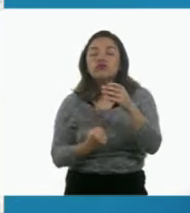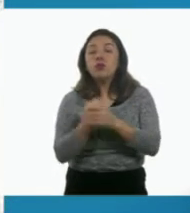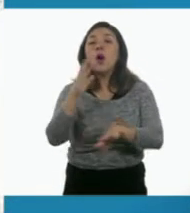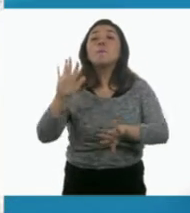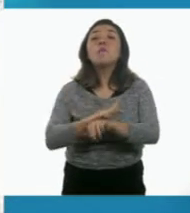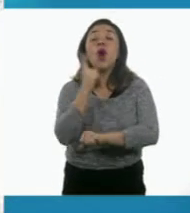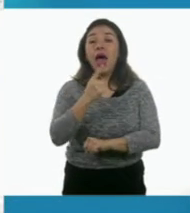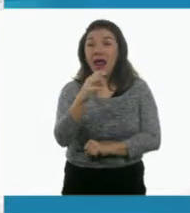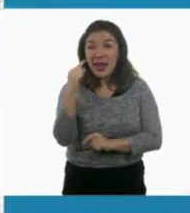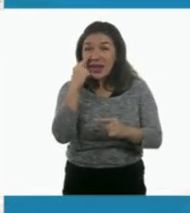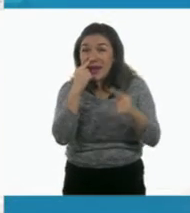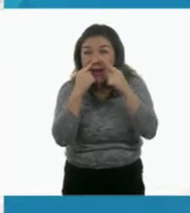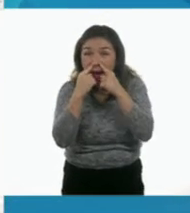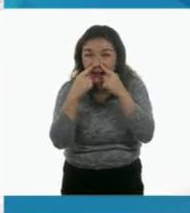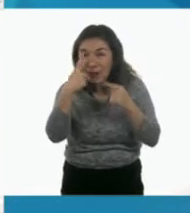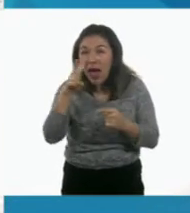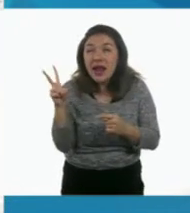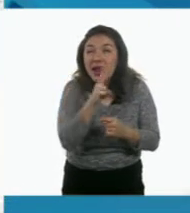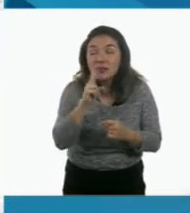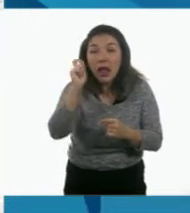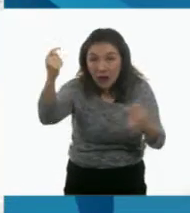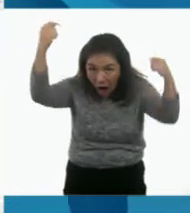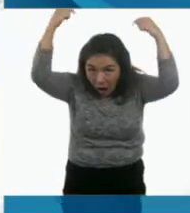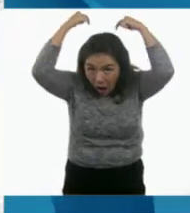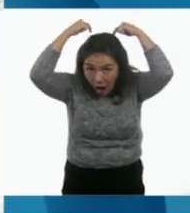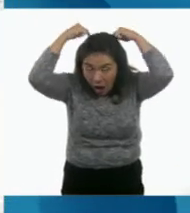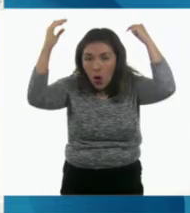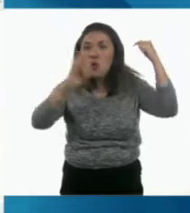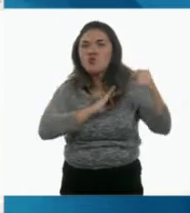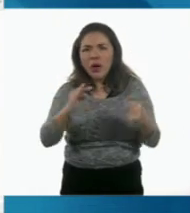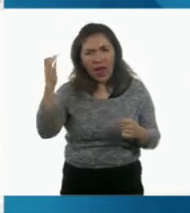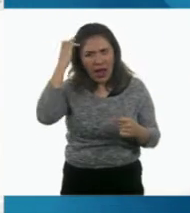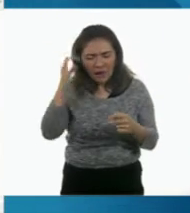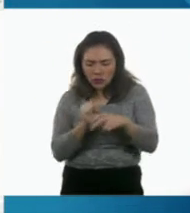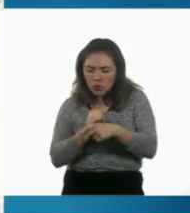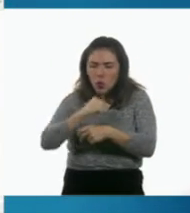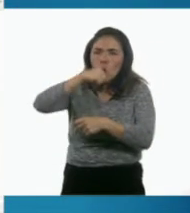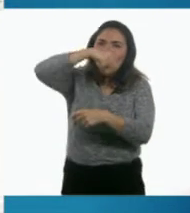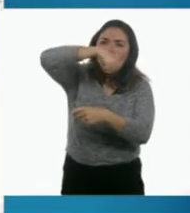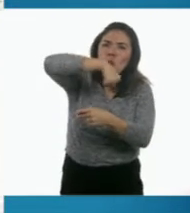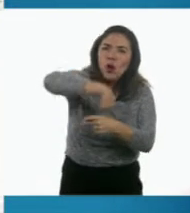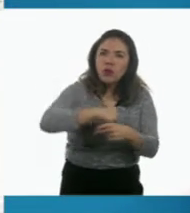nasales en la parte superior del cráneo, puede respirar sin sacar la cabeza del agua.